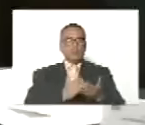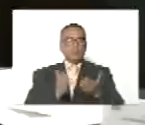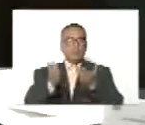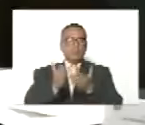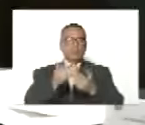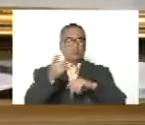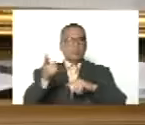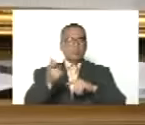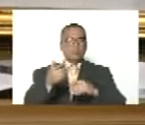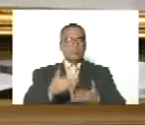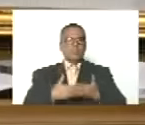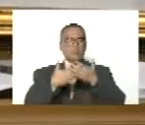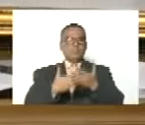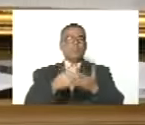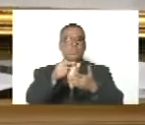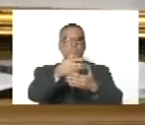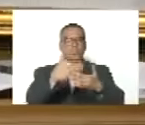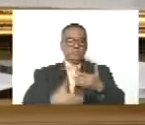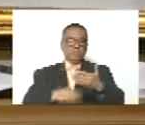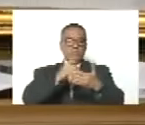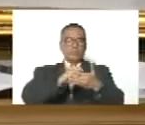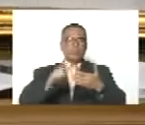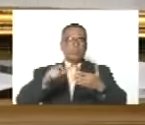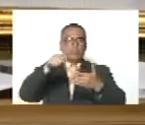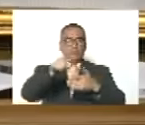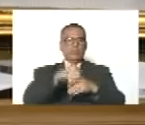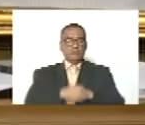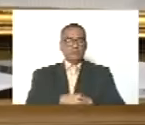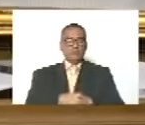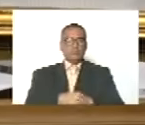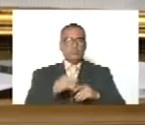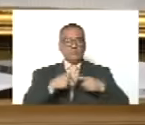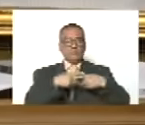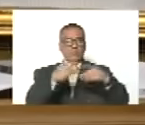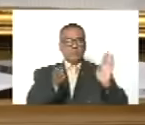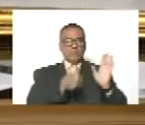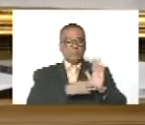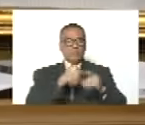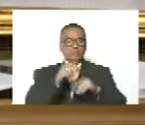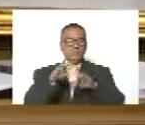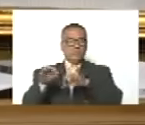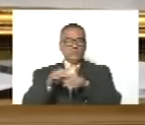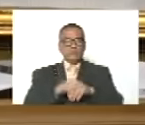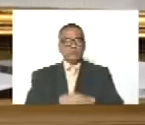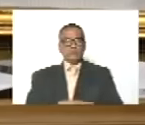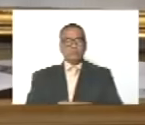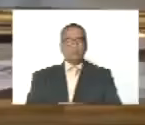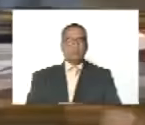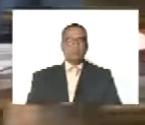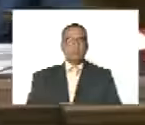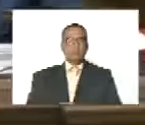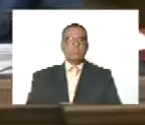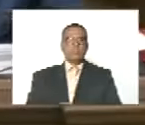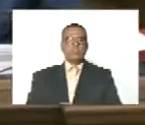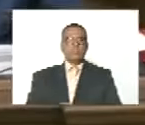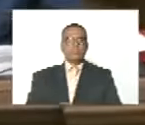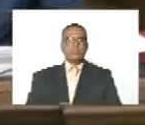Sírvase a remitir a la Gaceta Oficial para fines de su publicación ciudadana secretaria.